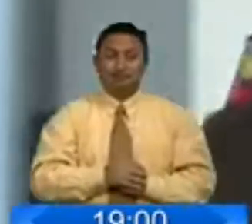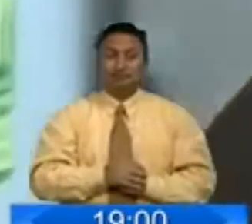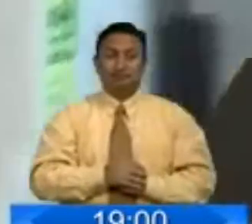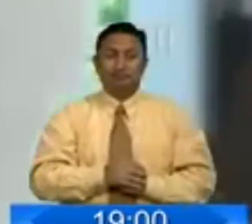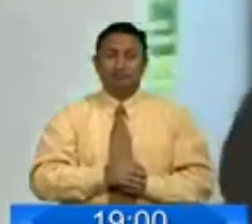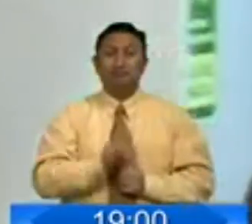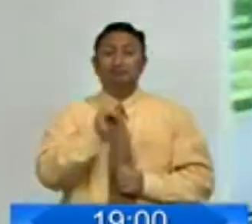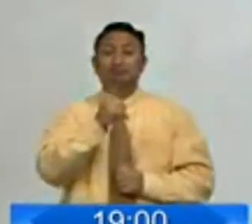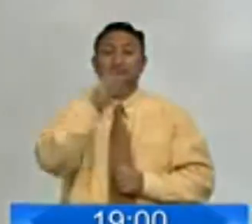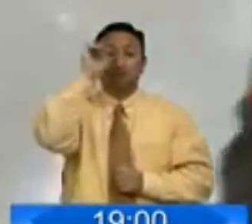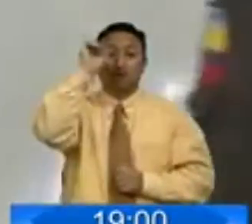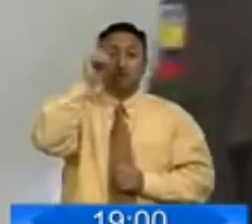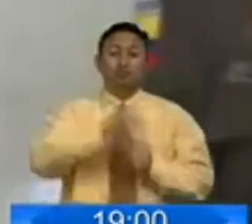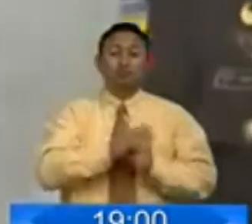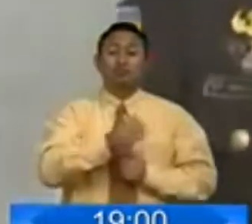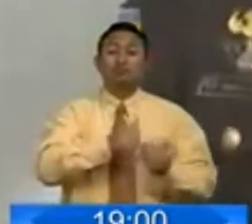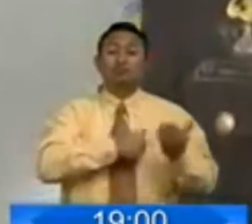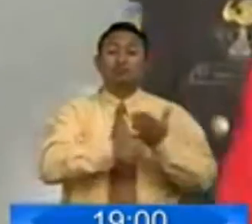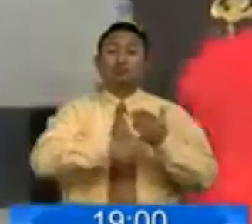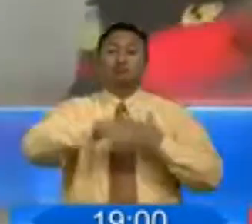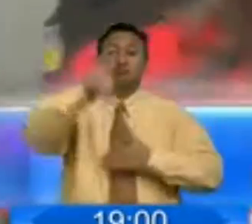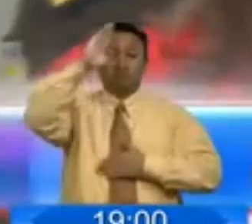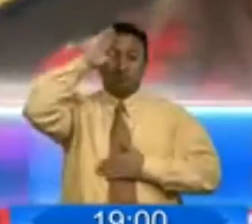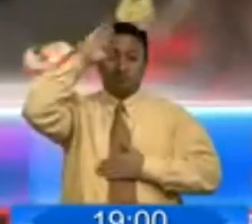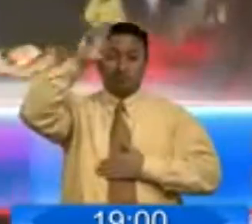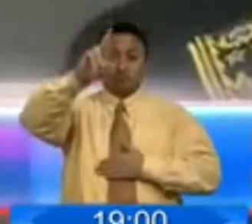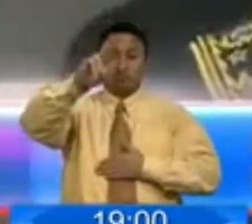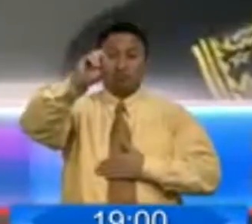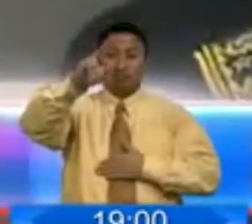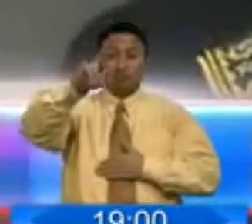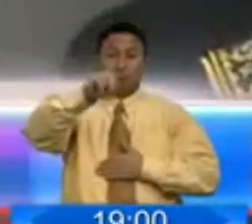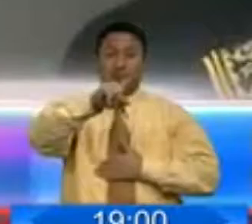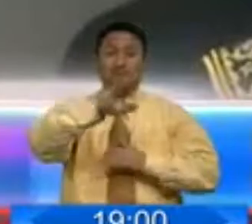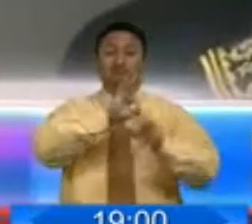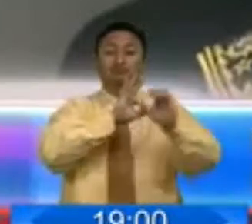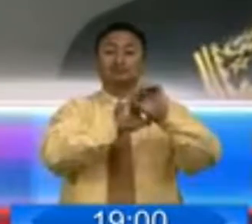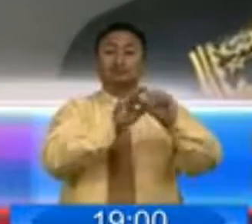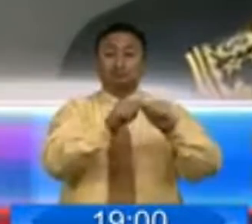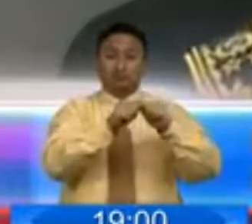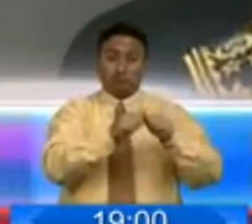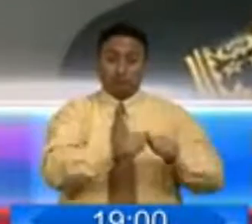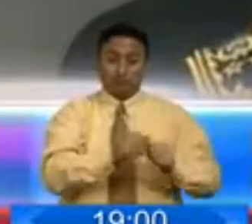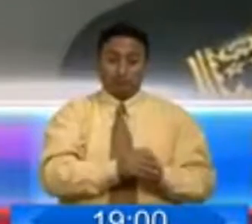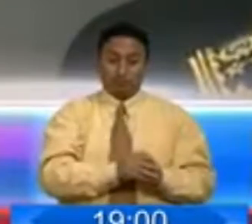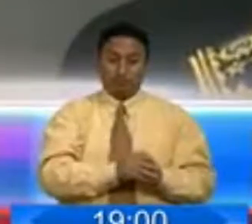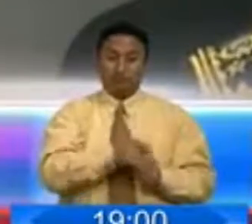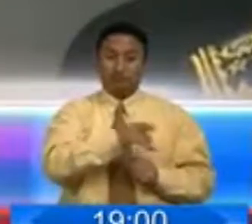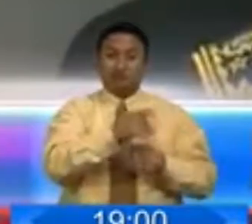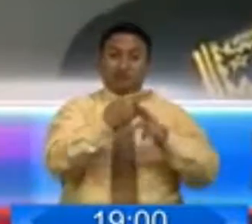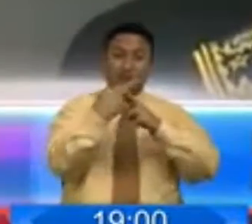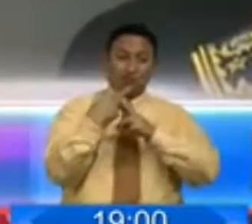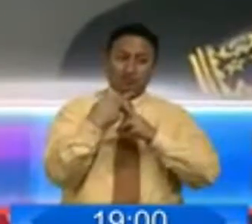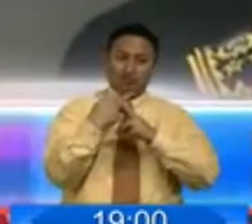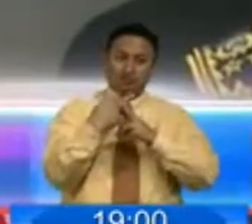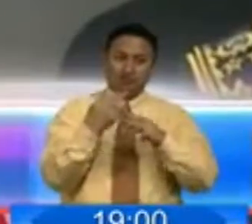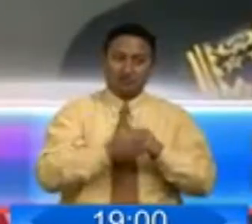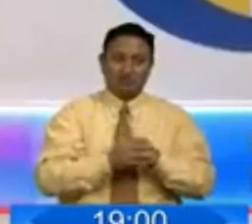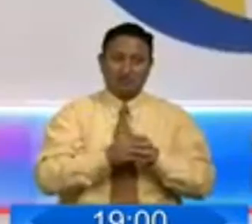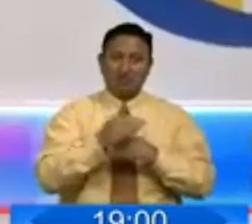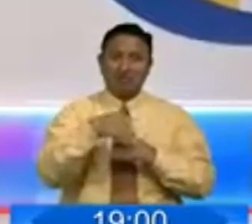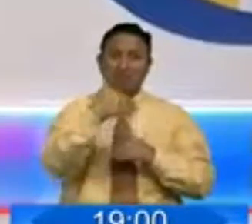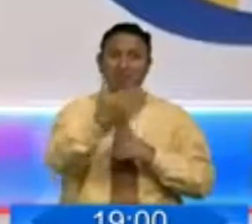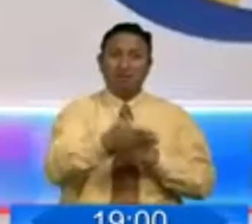la primera y pronunciarse fue la ministra de gobierno que asegura que el consejo de participación definitivo ha traspasado la línea del ordenamiento jurídico